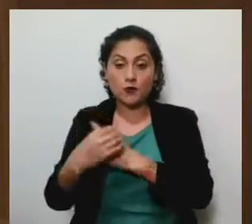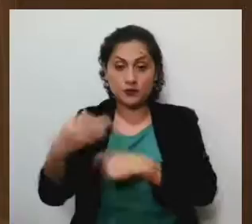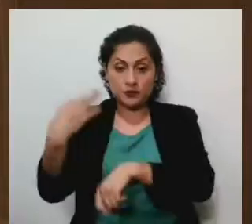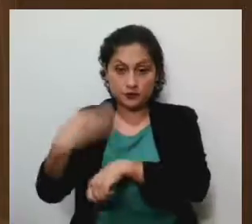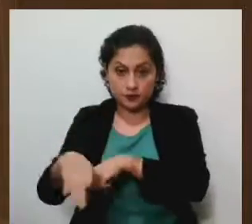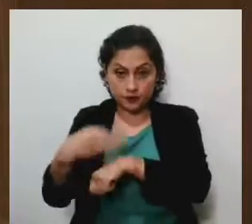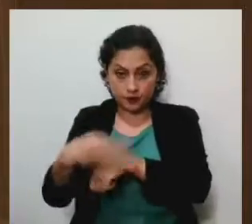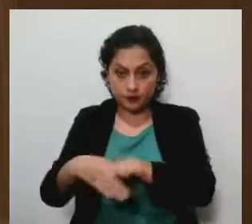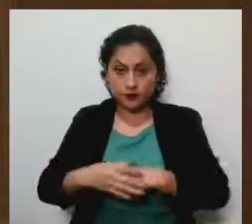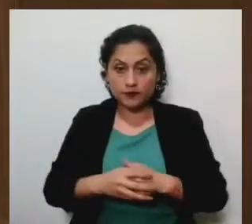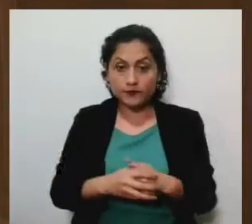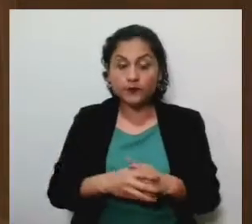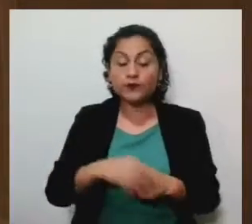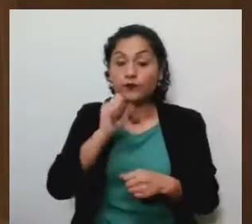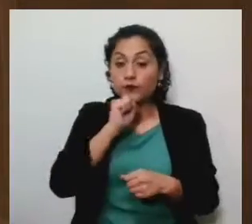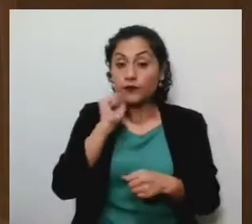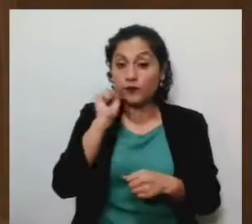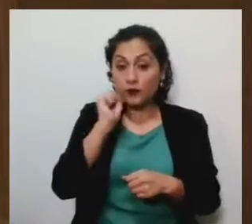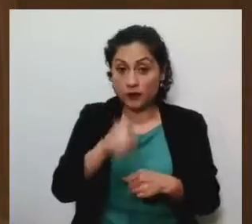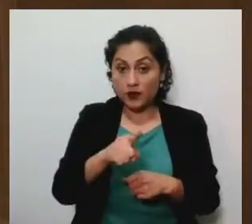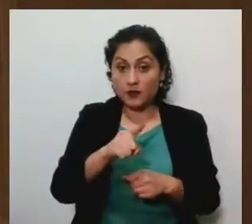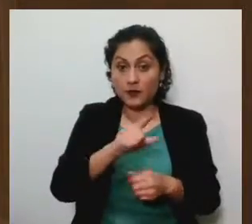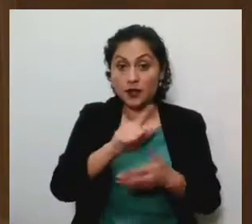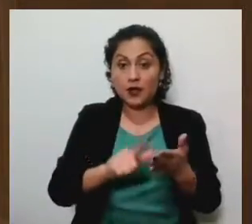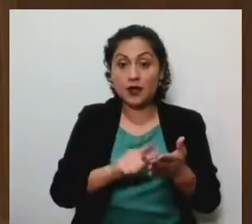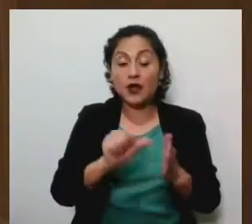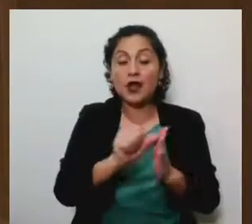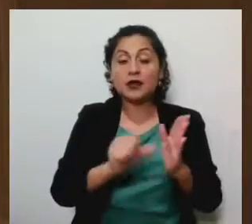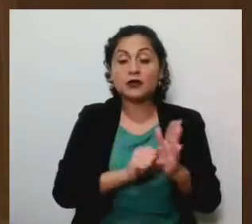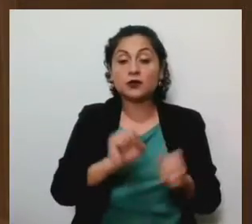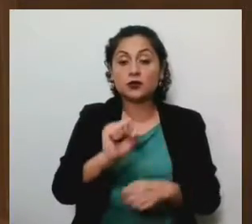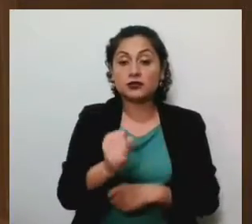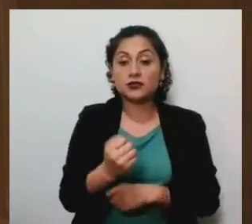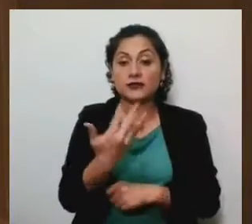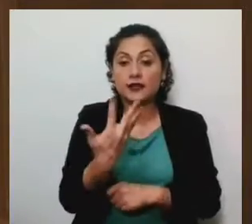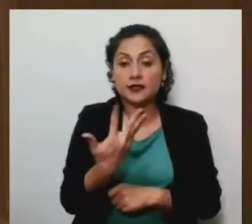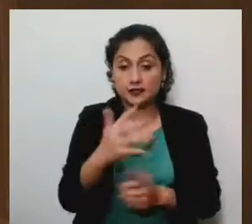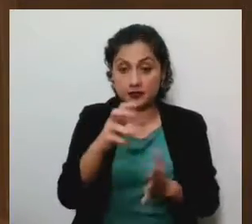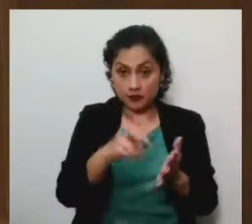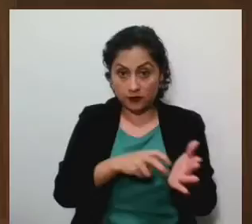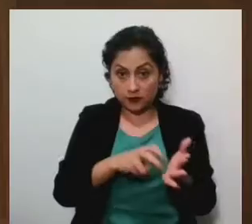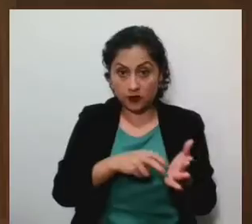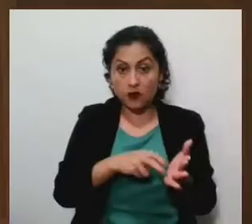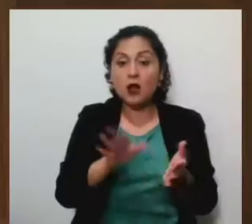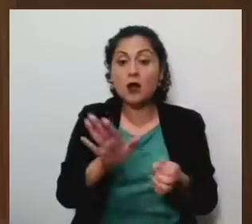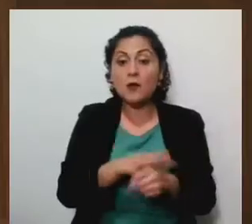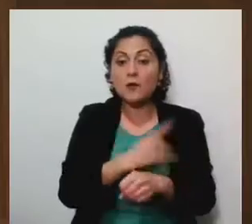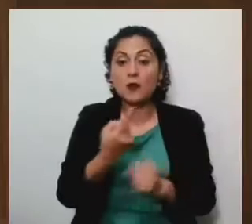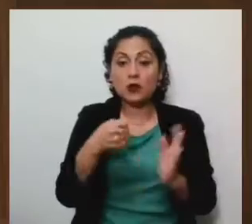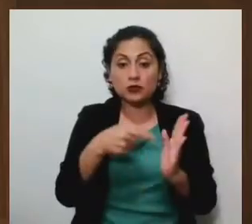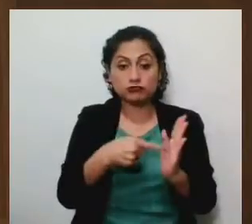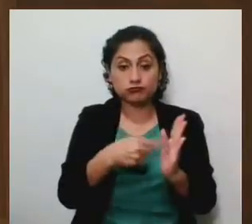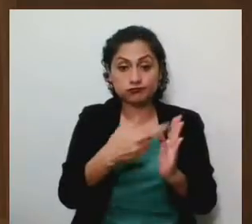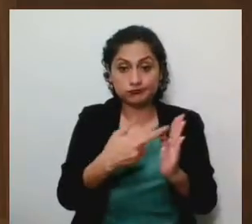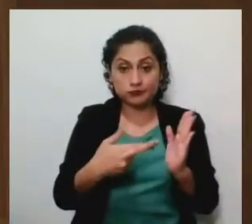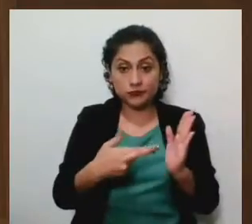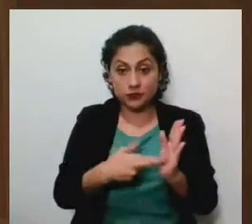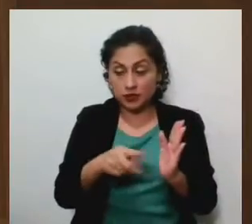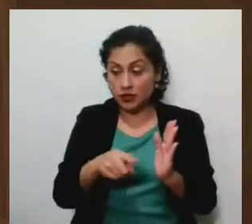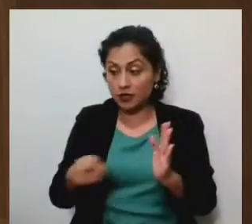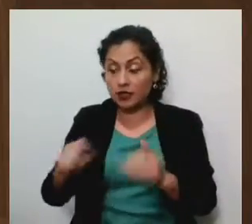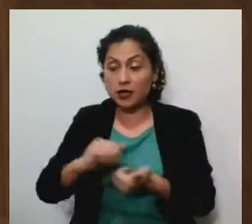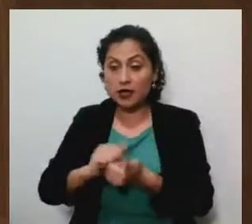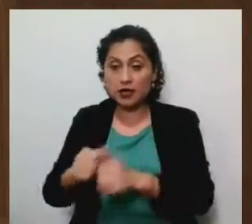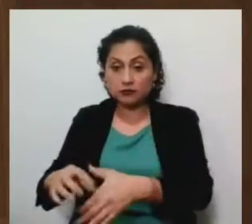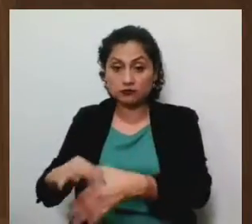propone reformar el actual artículo 65 toda vez que el mismo contiene reglas que en la práctica serían aplicables a las comisiones